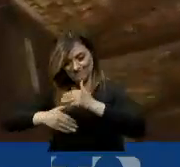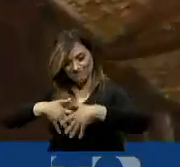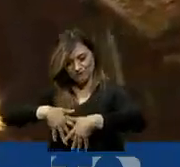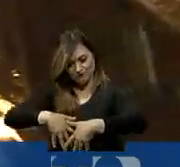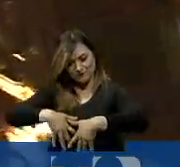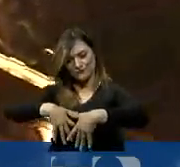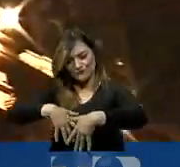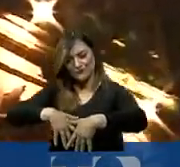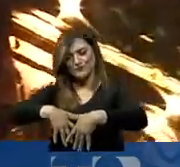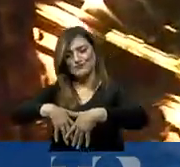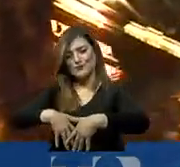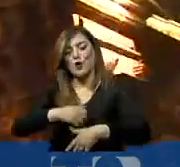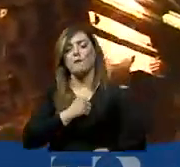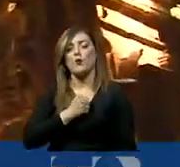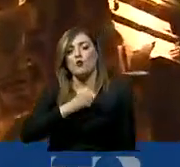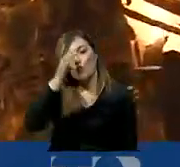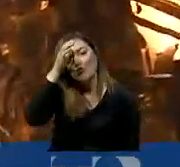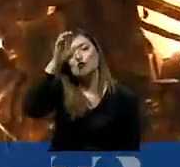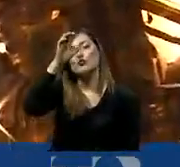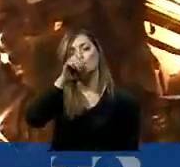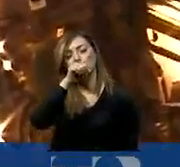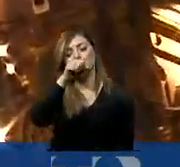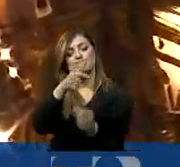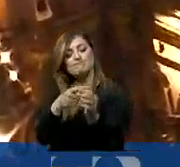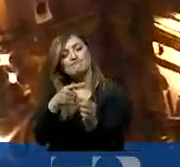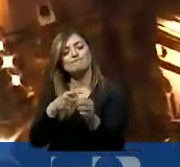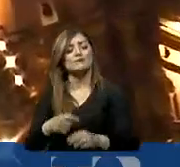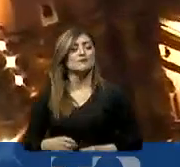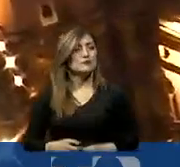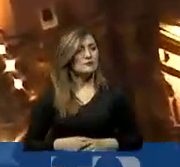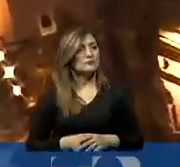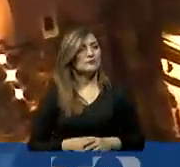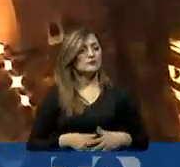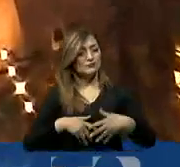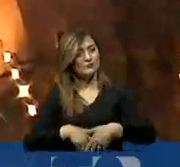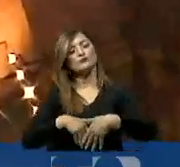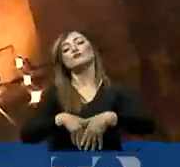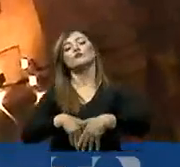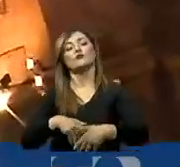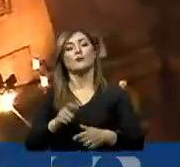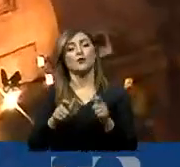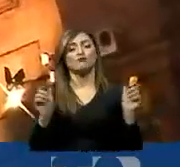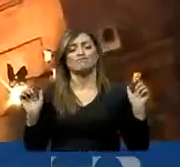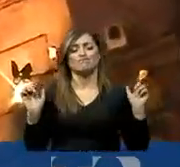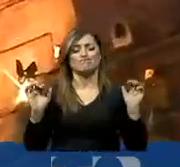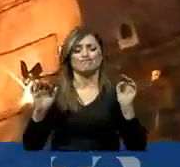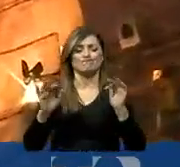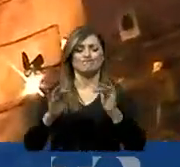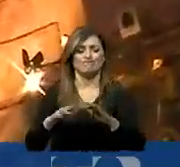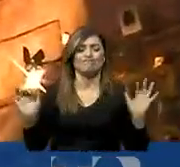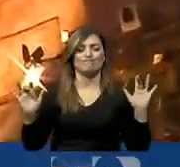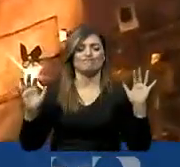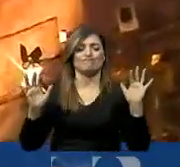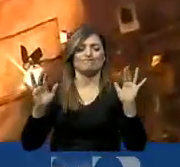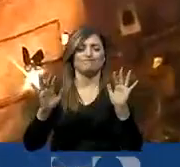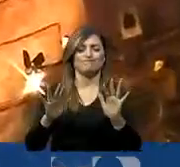procesión que ya es algo patrimonial de la ciudad de Quito. Como usted sabe, a esta procesión se une mucha gente que viene a pedir